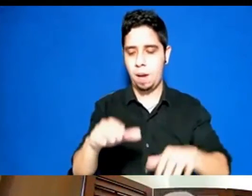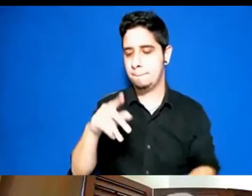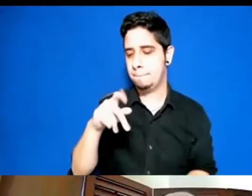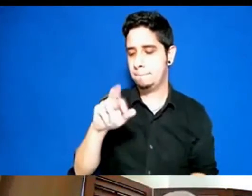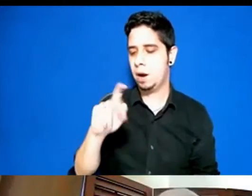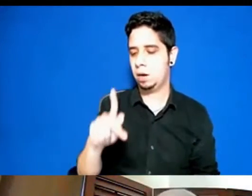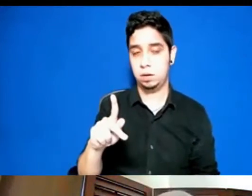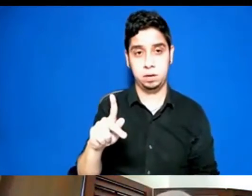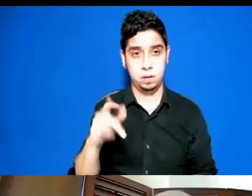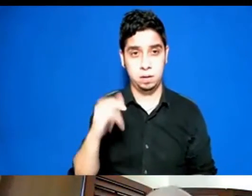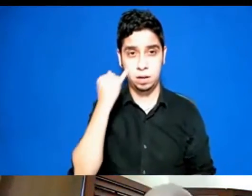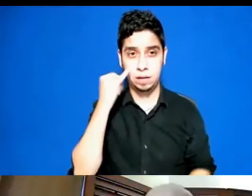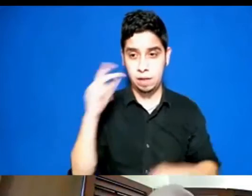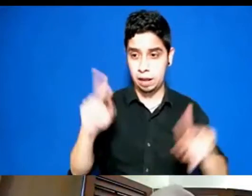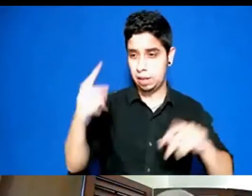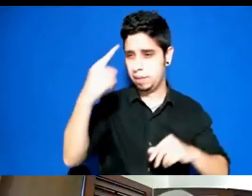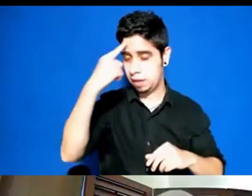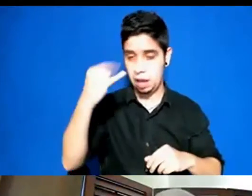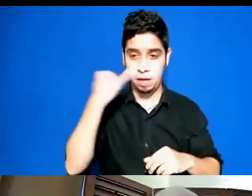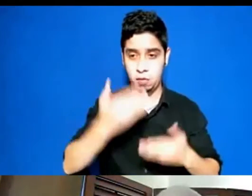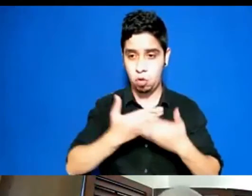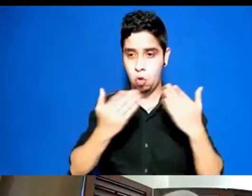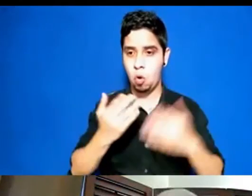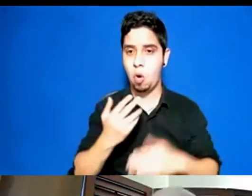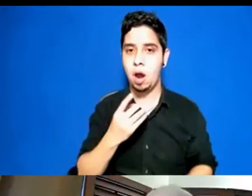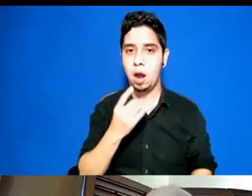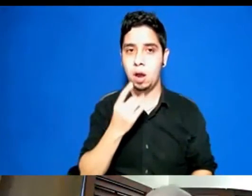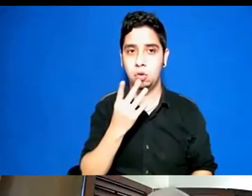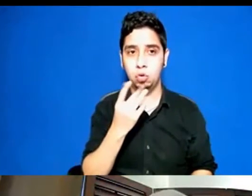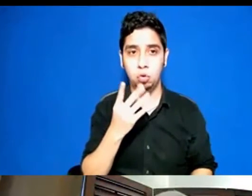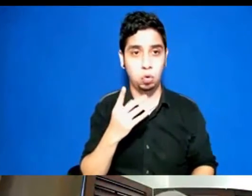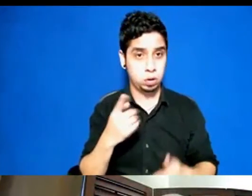no hay luz, hay criminalidad, porque vienen y me asaltan.